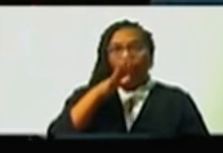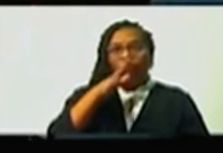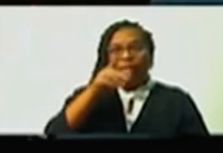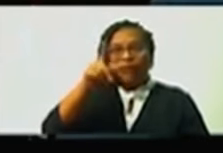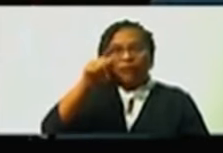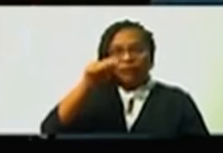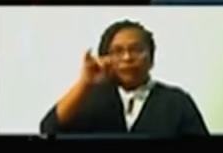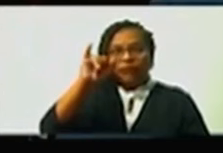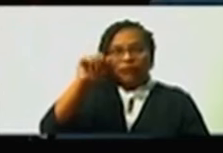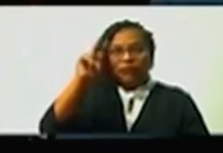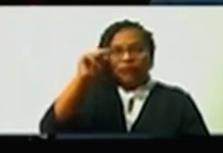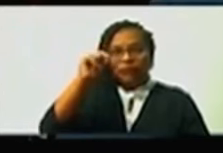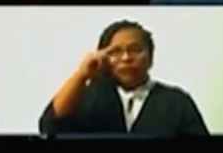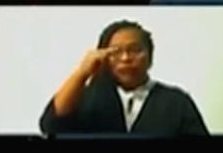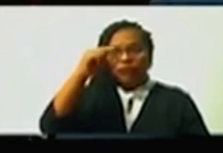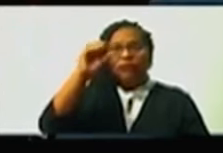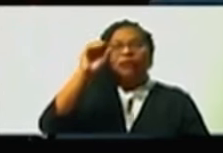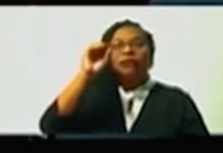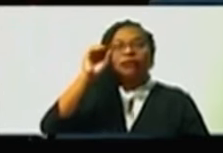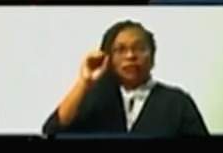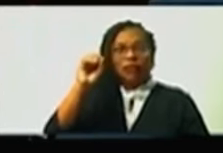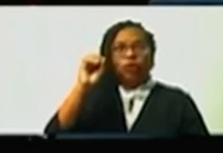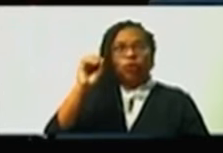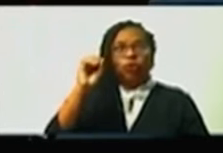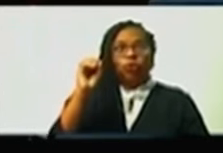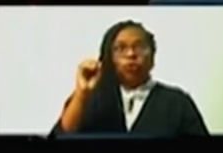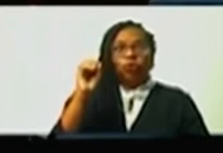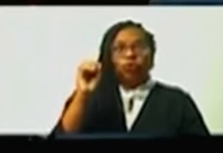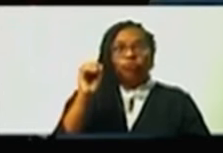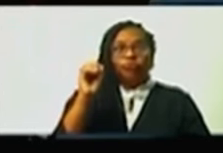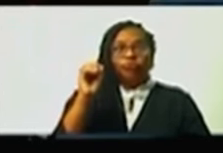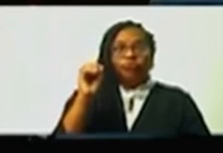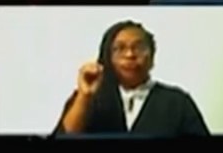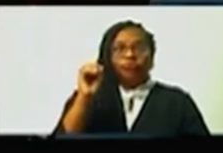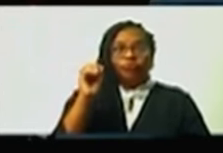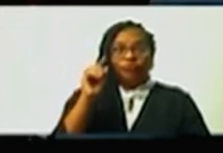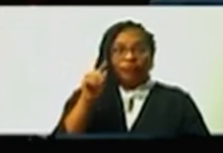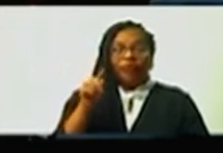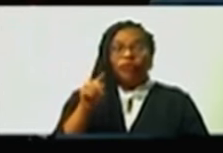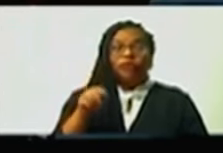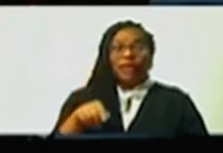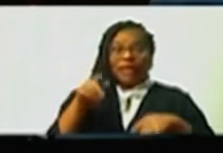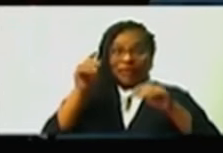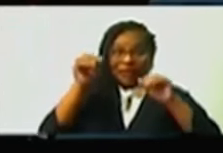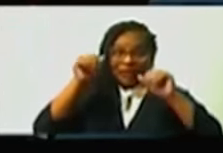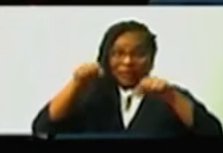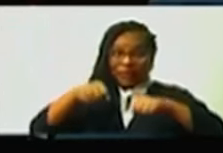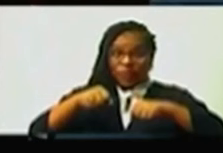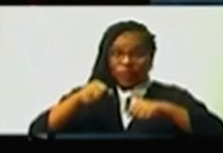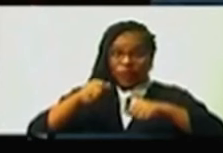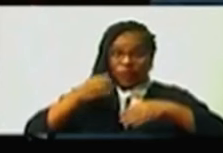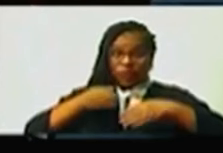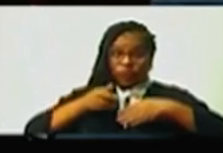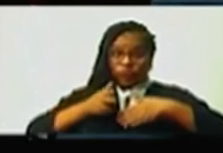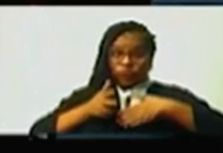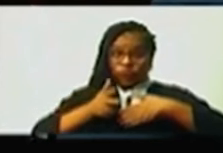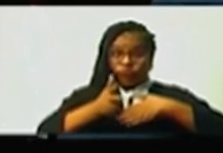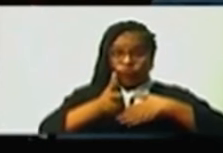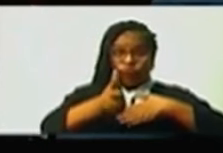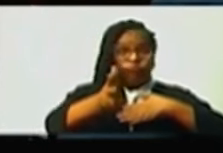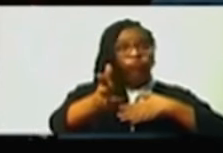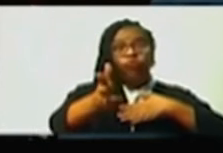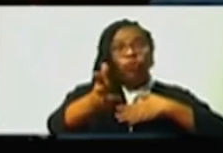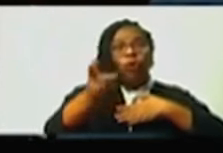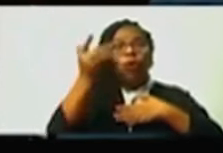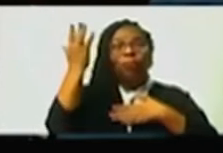se fue el único desvío que tenemos y tenemos que dar la vuelta por la provincia, por Don Juan. Pero también tenemos incomunicado comunidad en